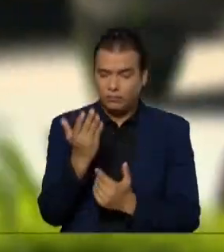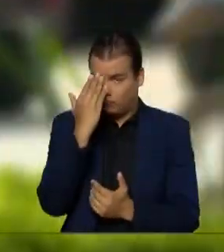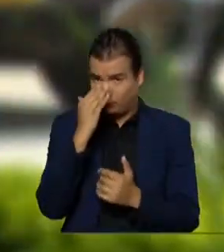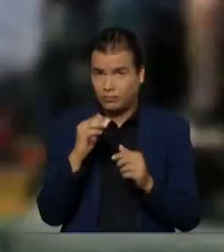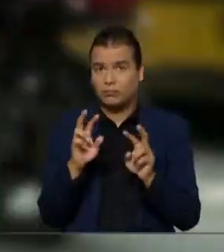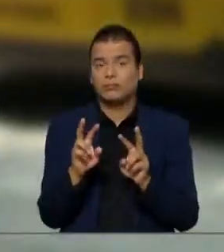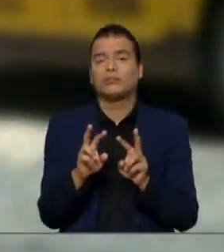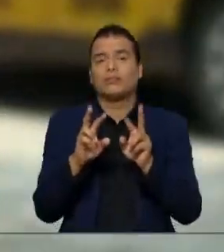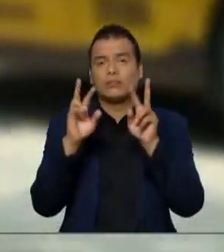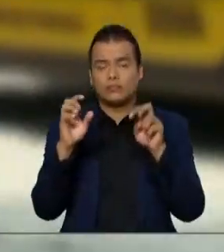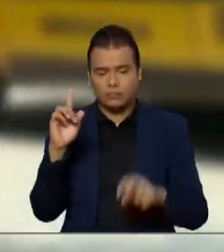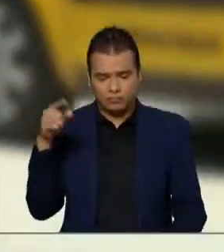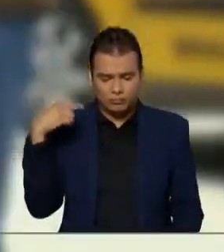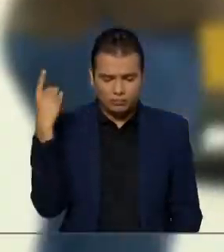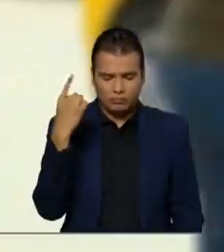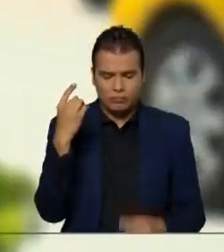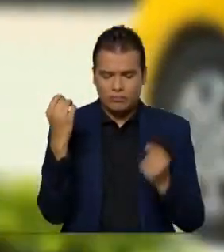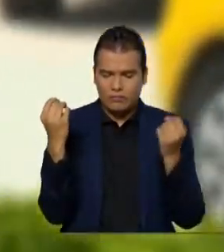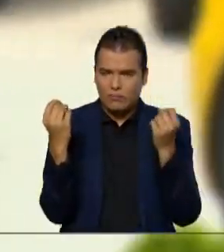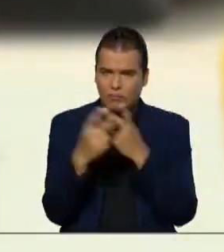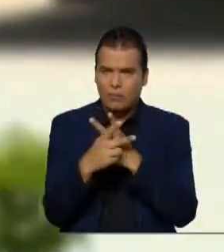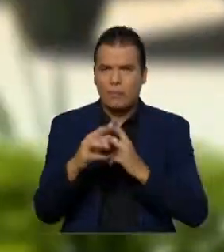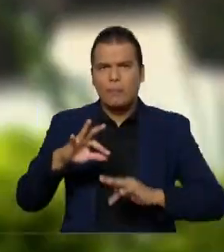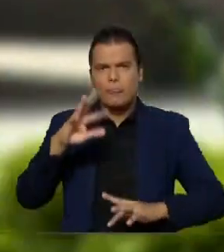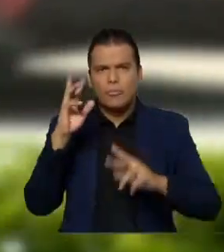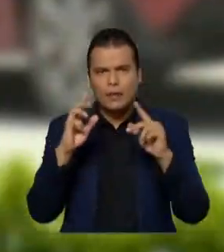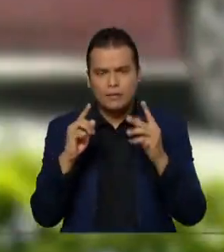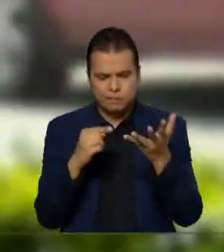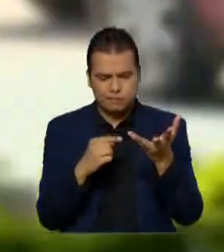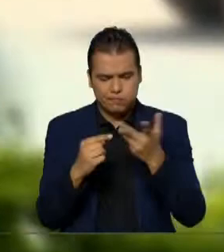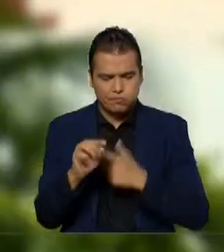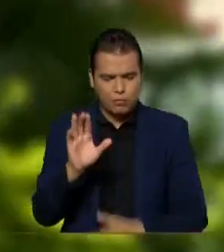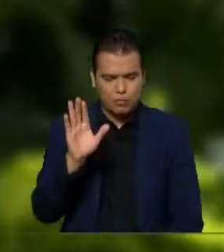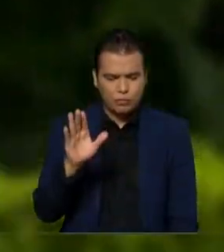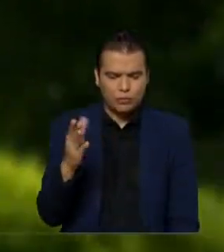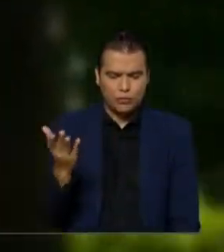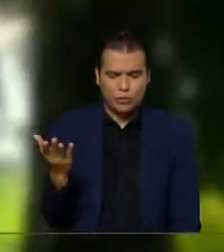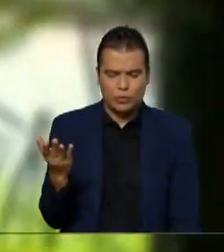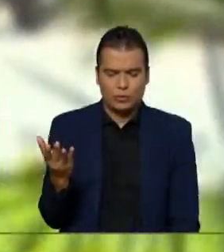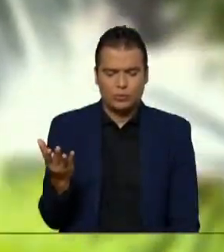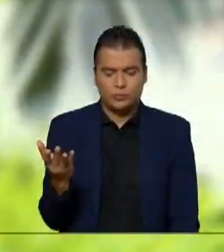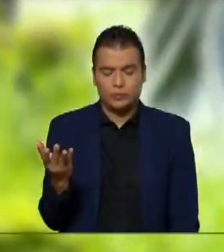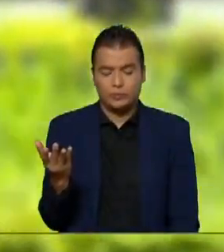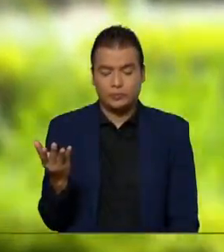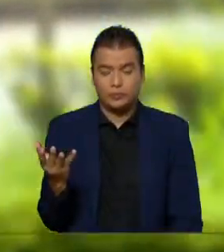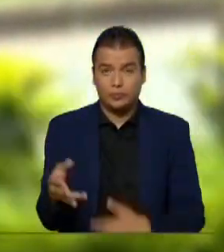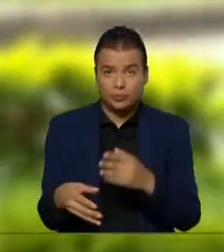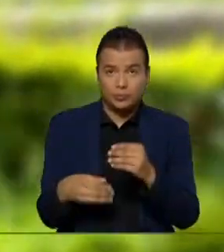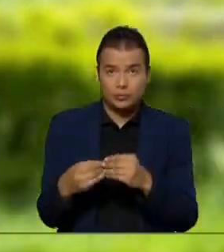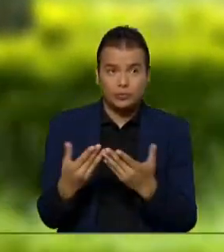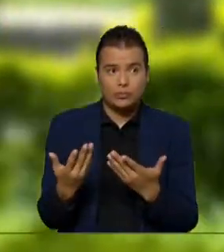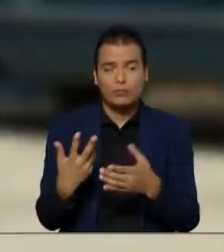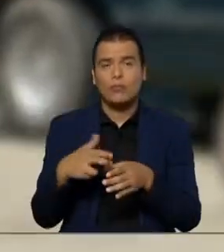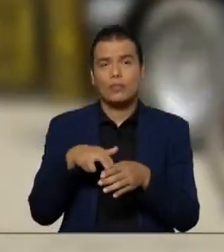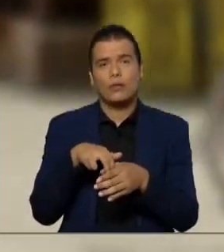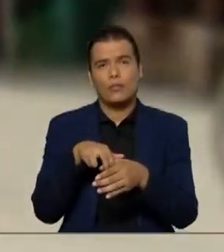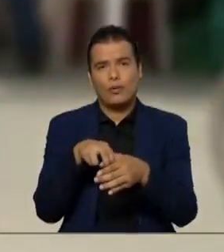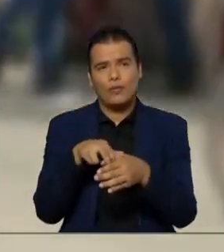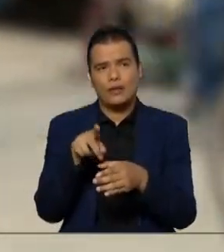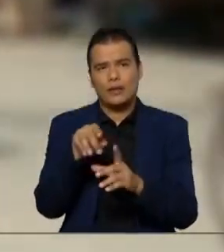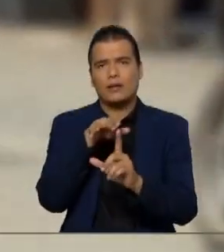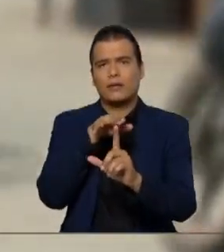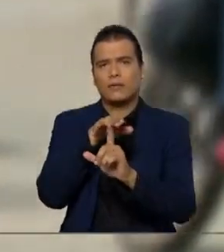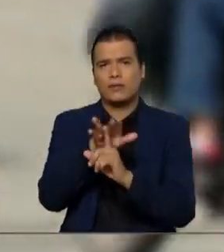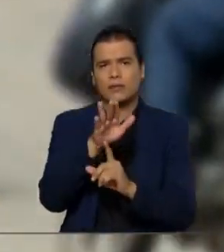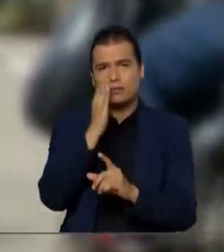porque las utilizan para robar, para hurtar y para lesionar o asesinar personas, sino también desde el tema de movilidad, porque